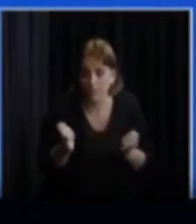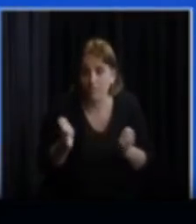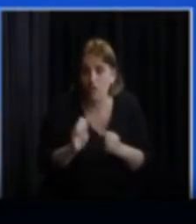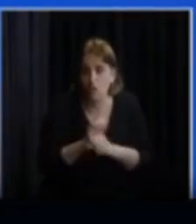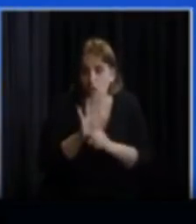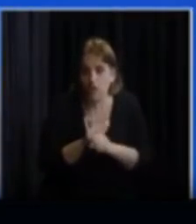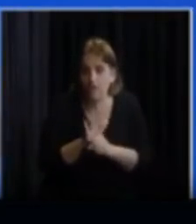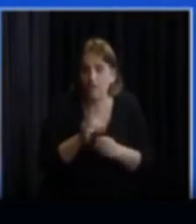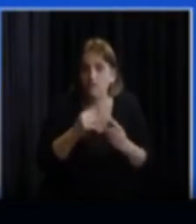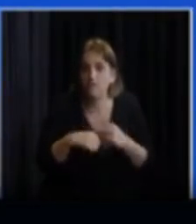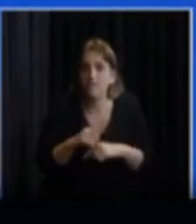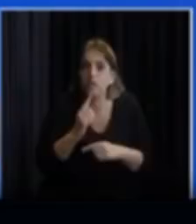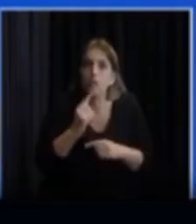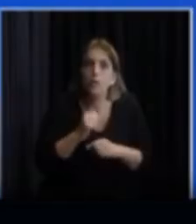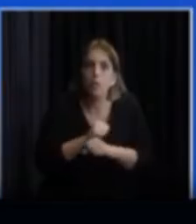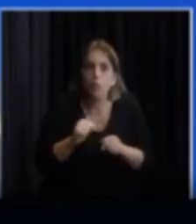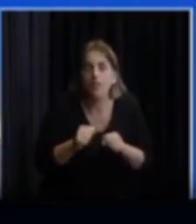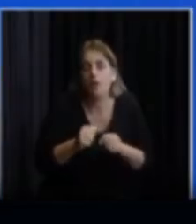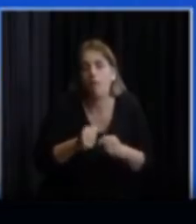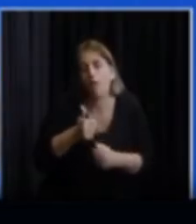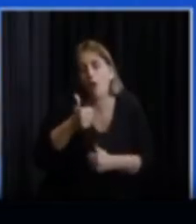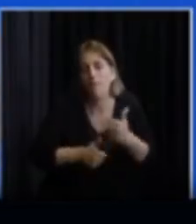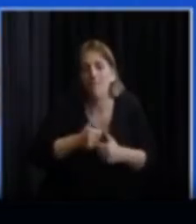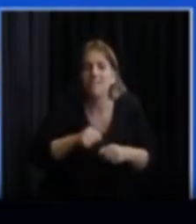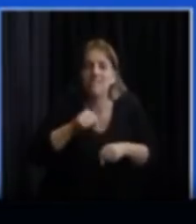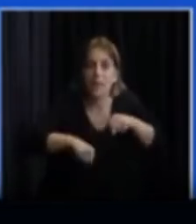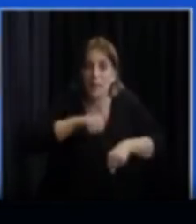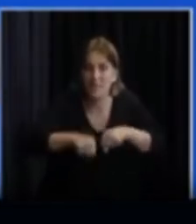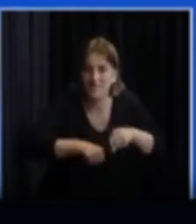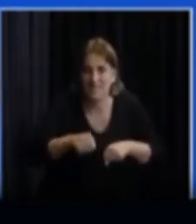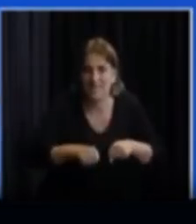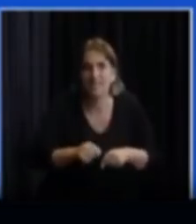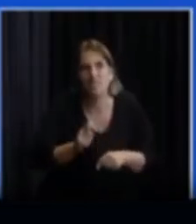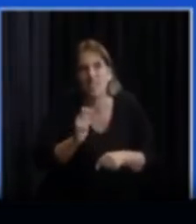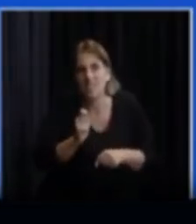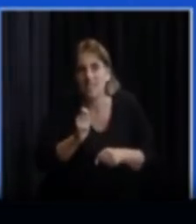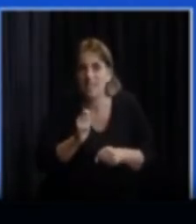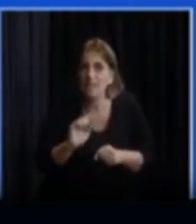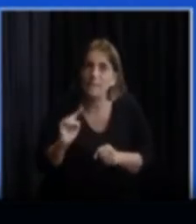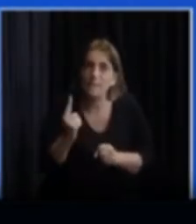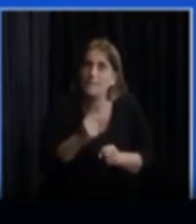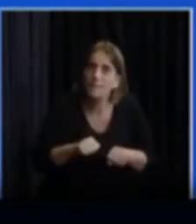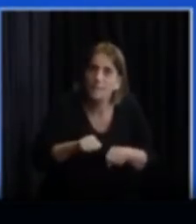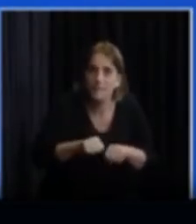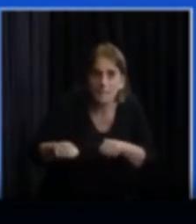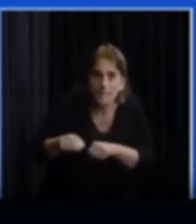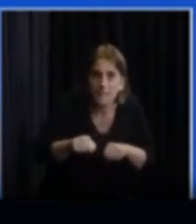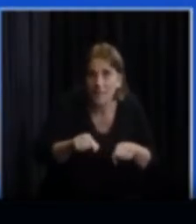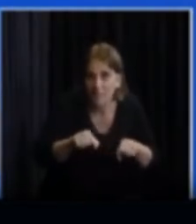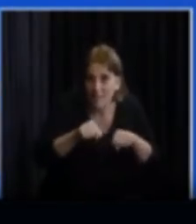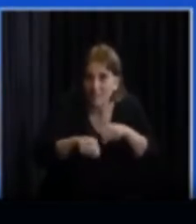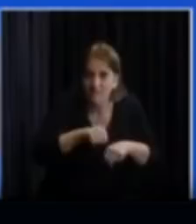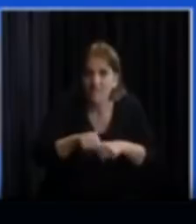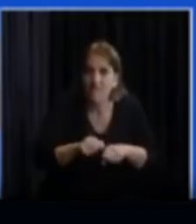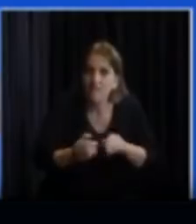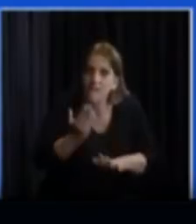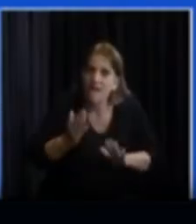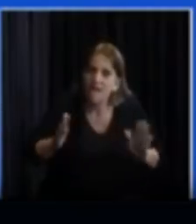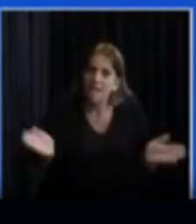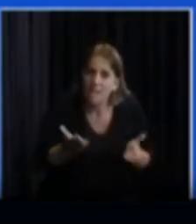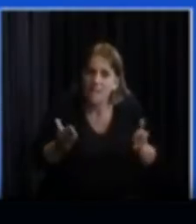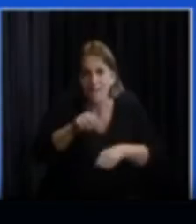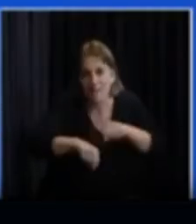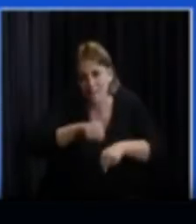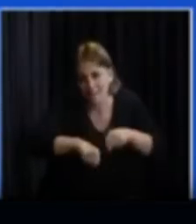Si esto fuera una competencia de ciclismo, el malla oro, el que va en la punta, a ese lo tenemos que estimular para que pedalee